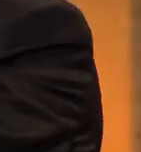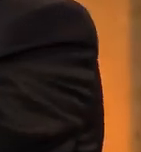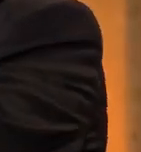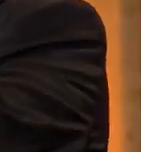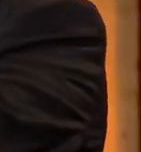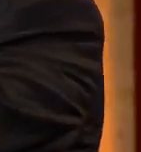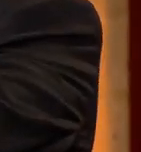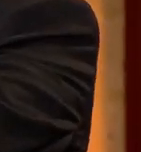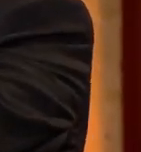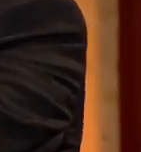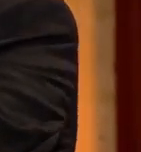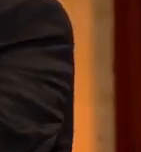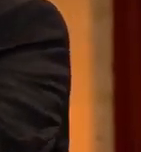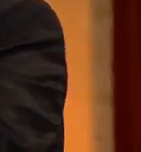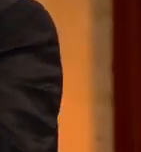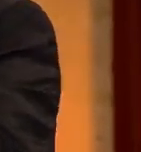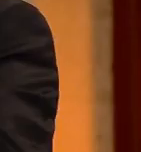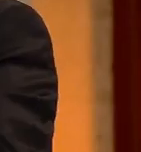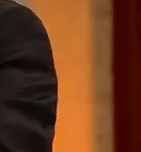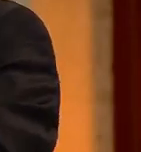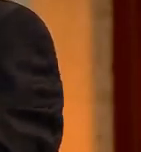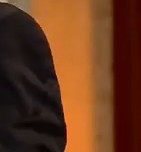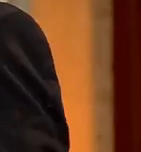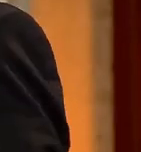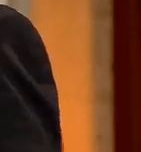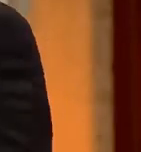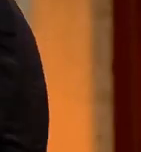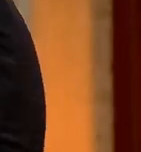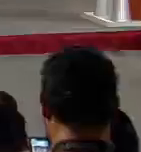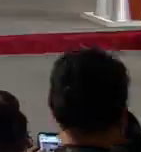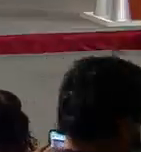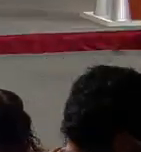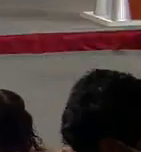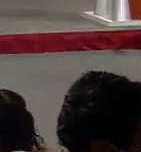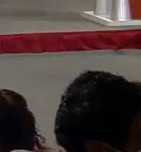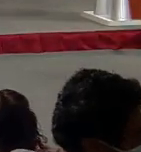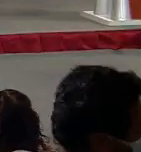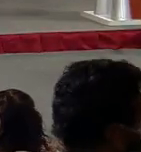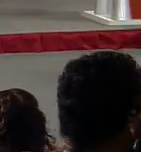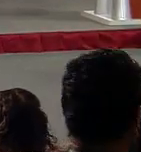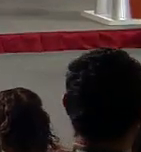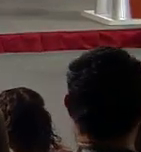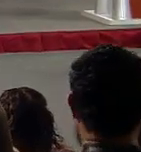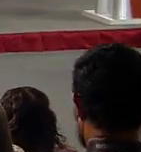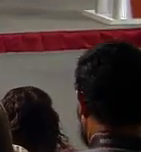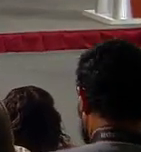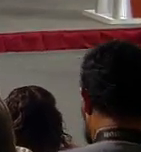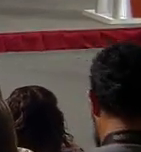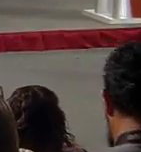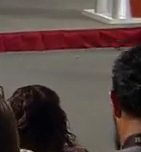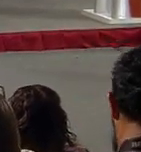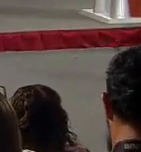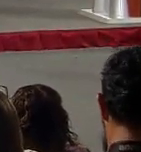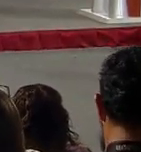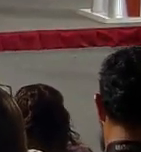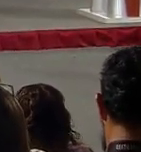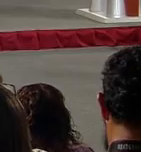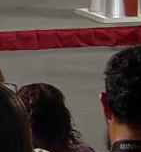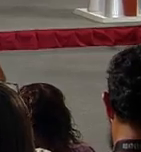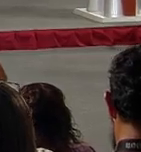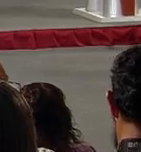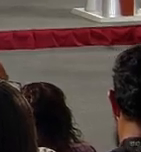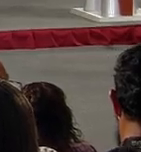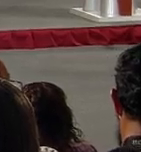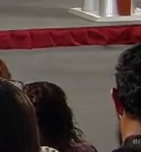lo van a impedir los enemigos, ni atentos intimistas alabados,